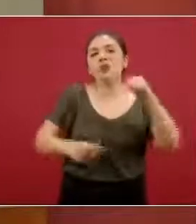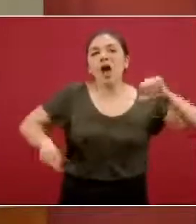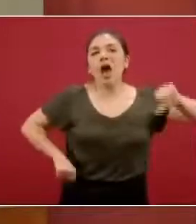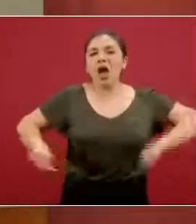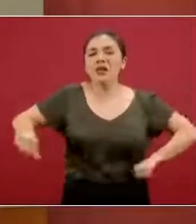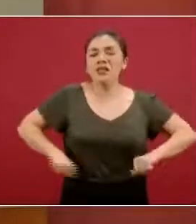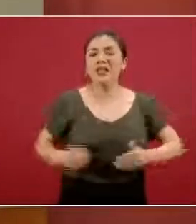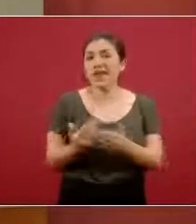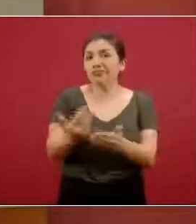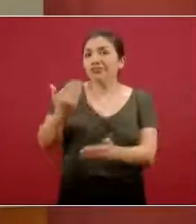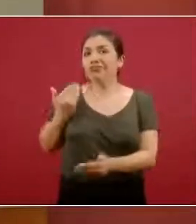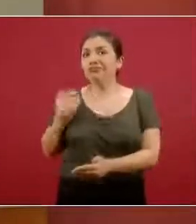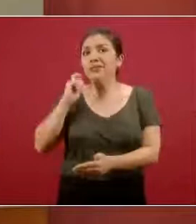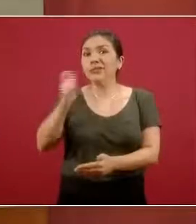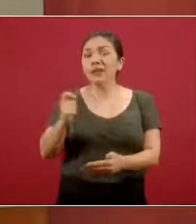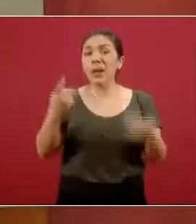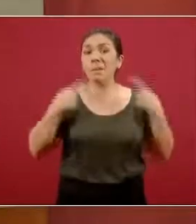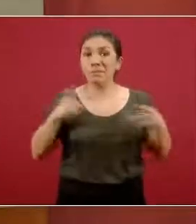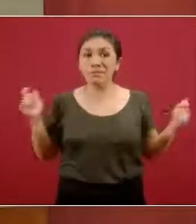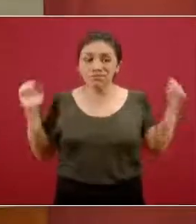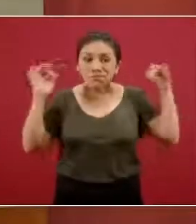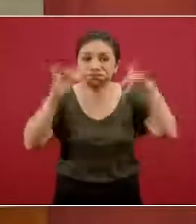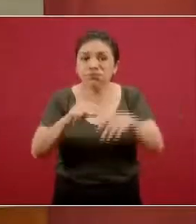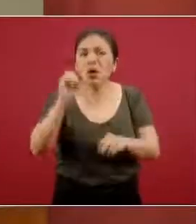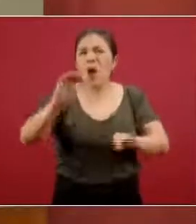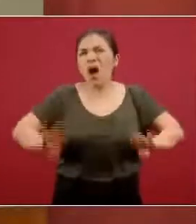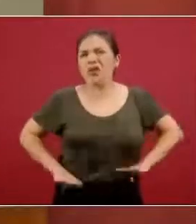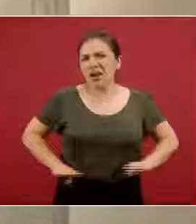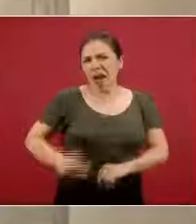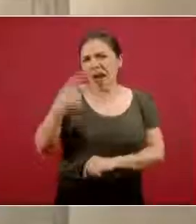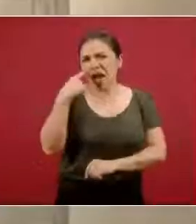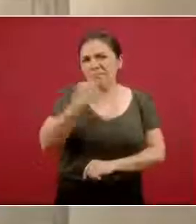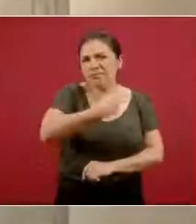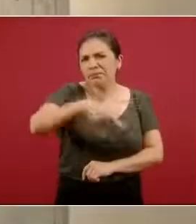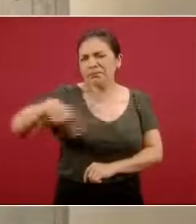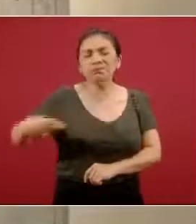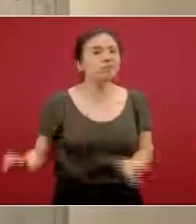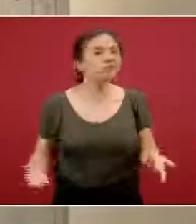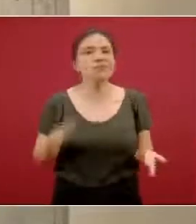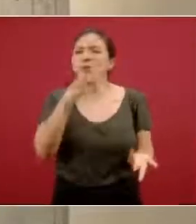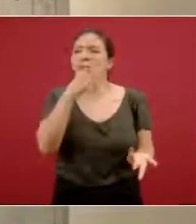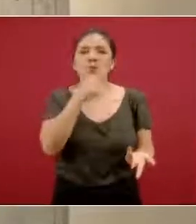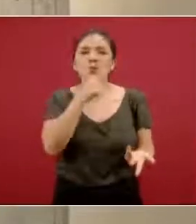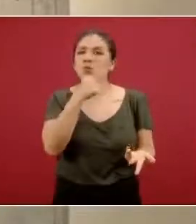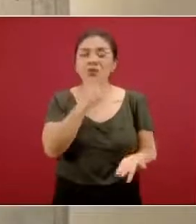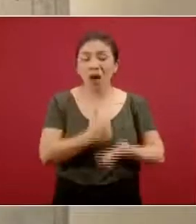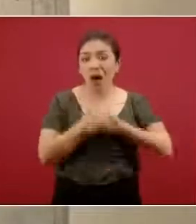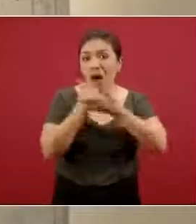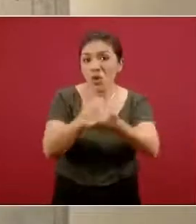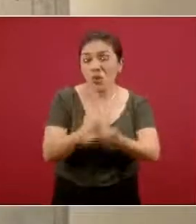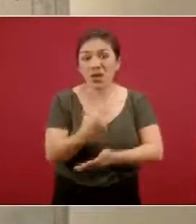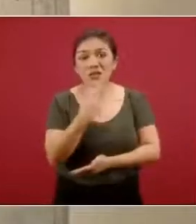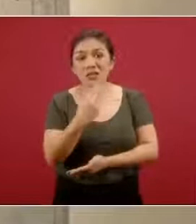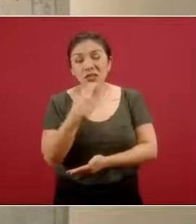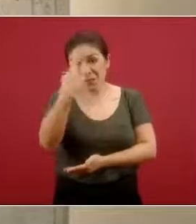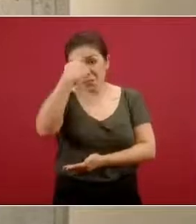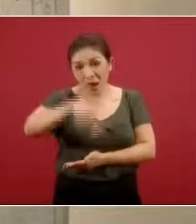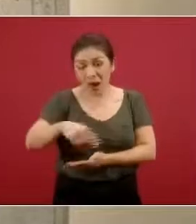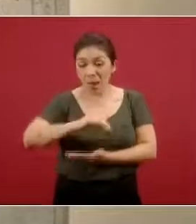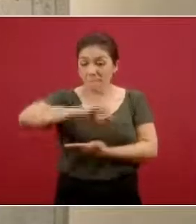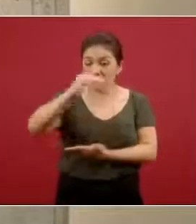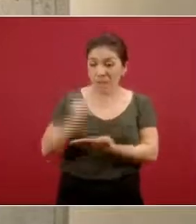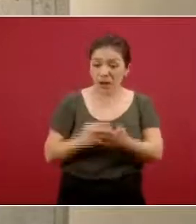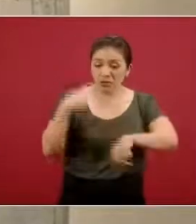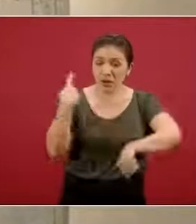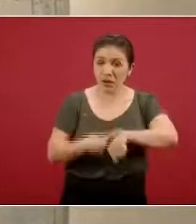momento, en base al aforo o por sus características, no contribuirían o lo harían en menor